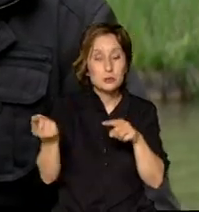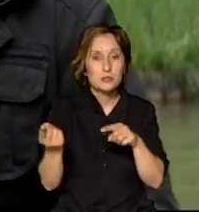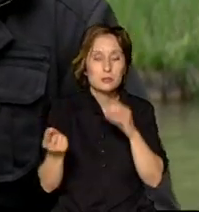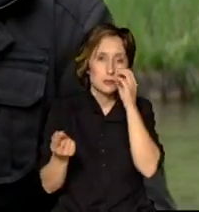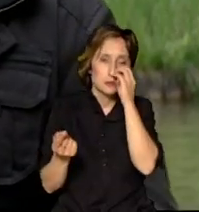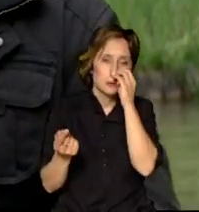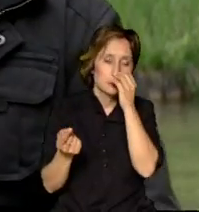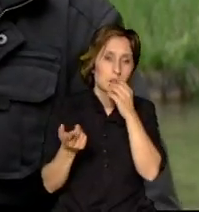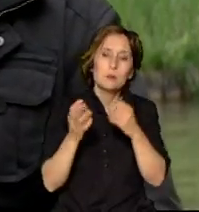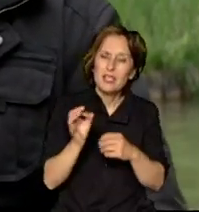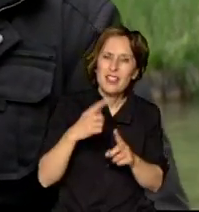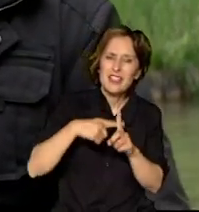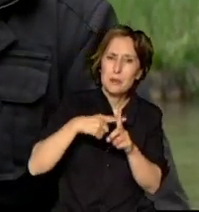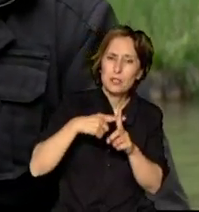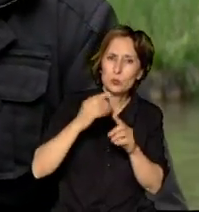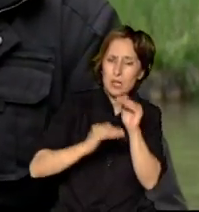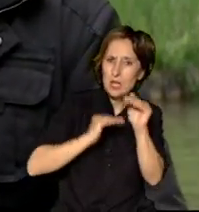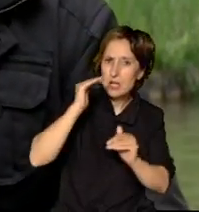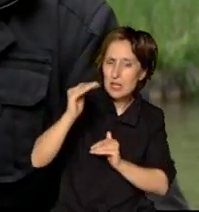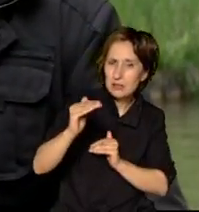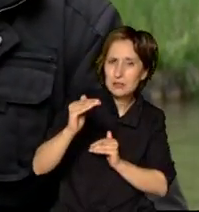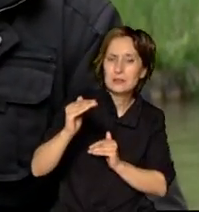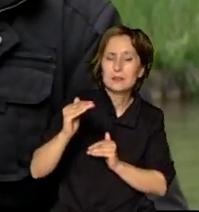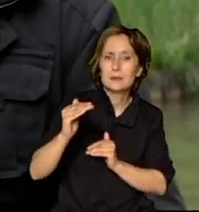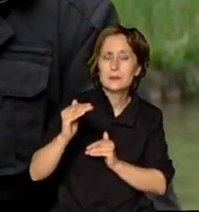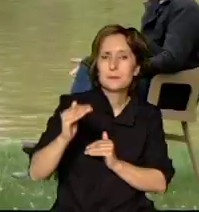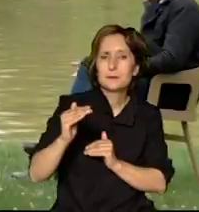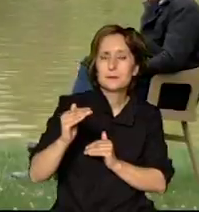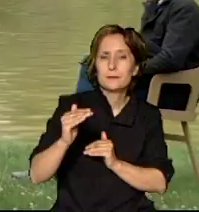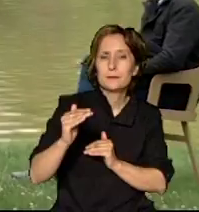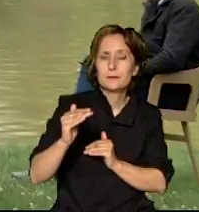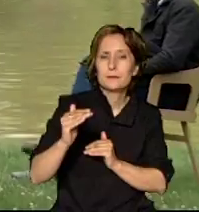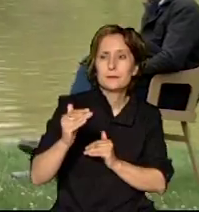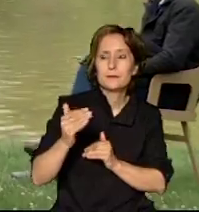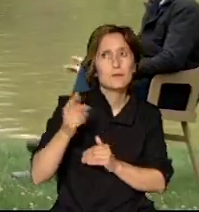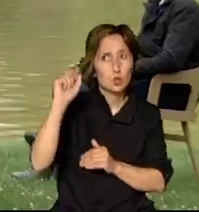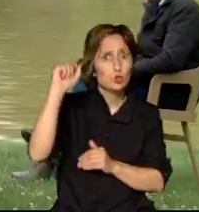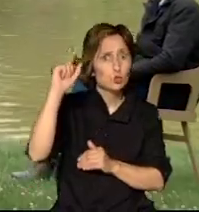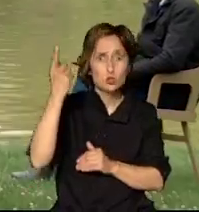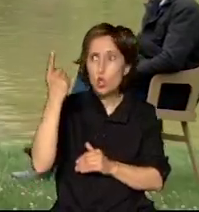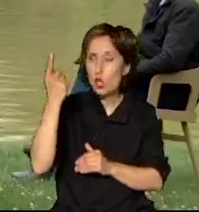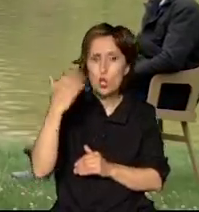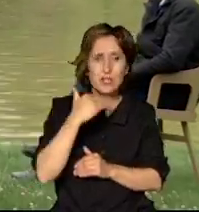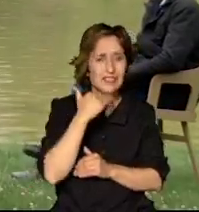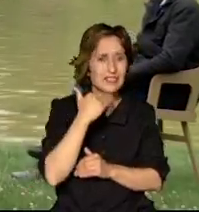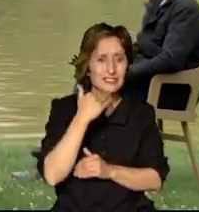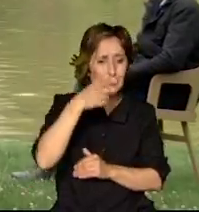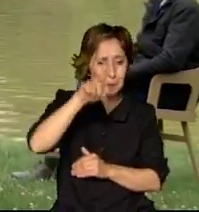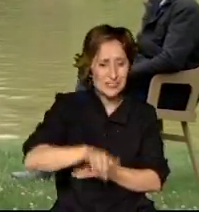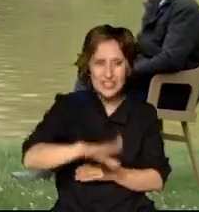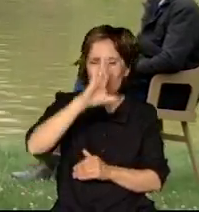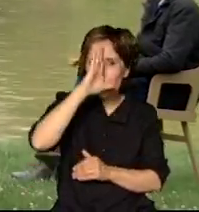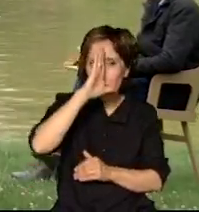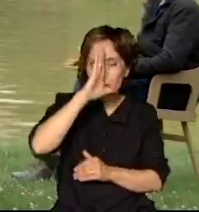sí que es cierto que las temperaturas han sido mucho más elevadas de lo normal. Ha lucido el sol prácticamente durante todo el mes de